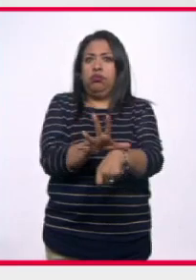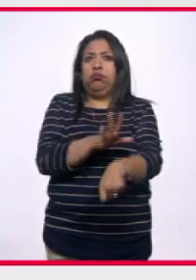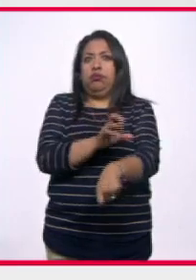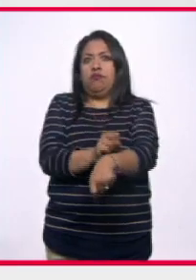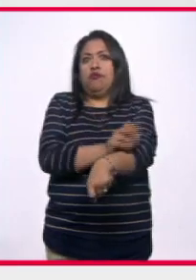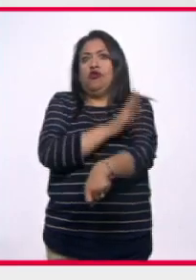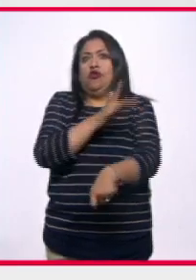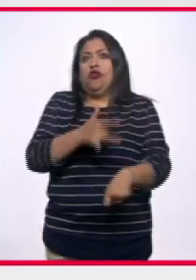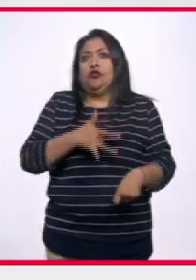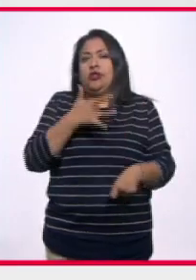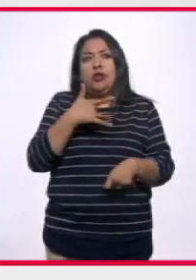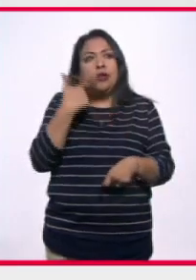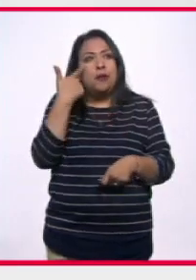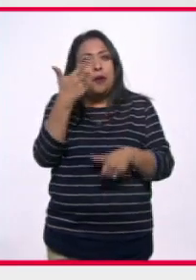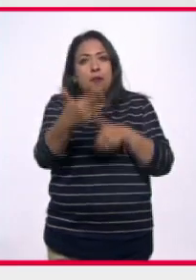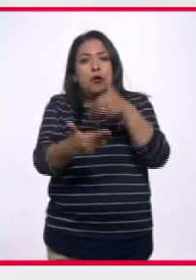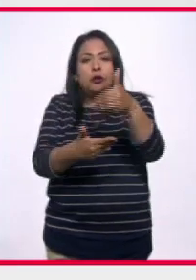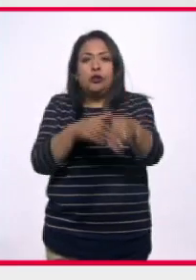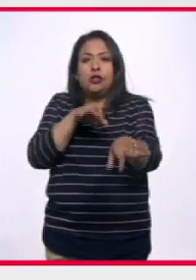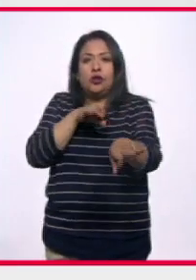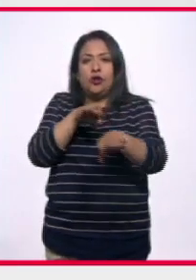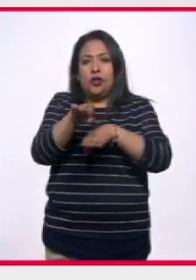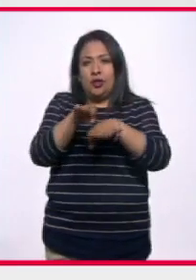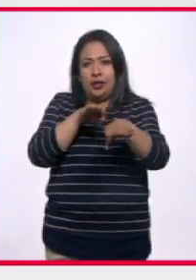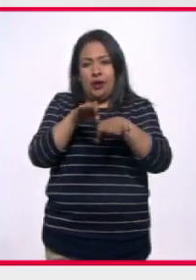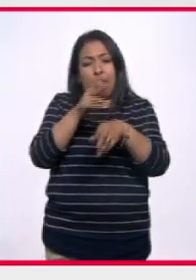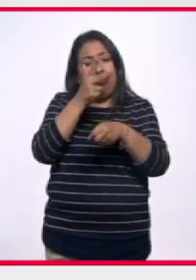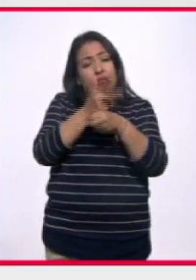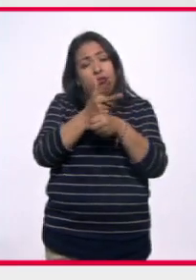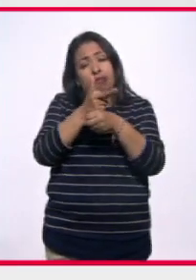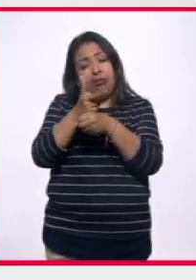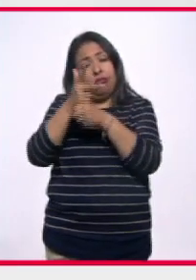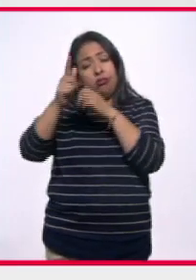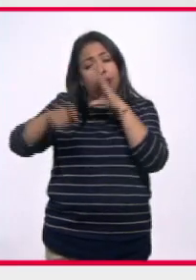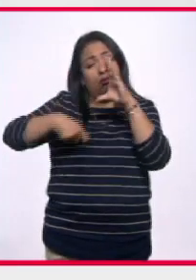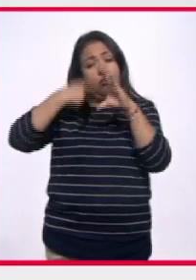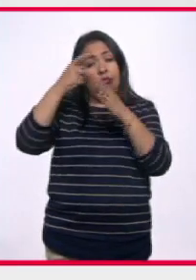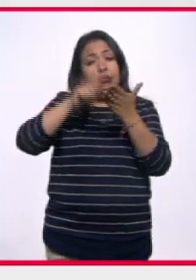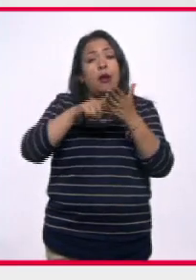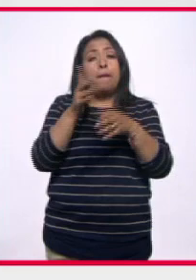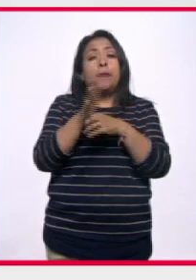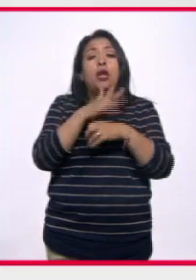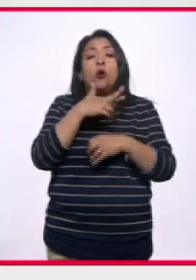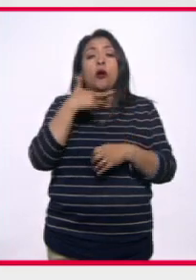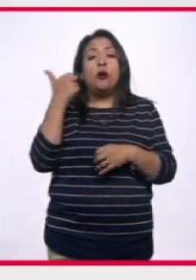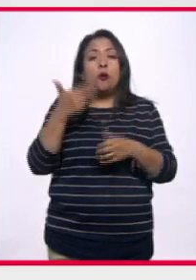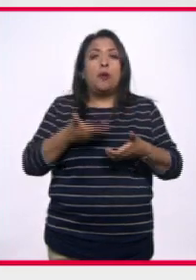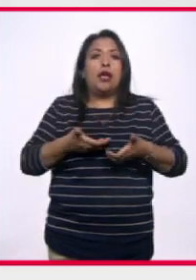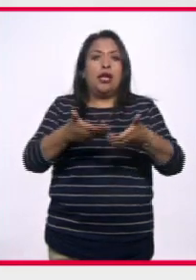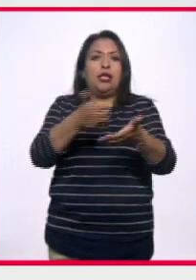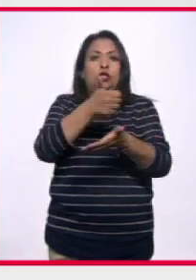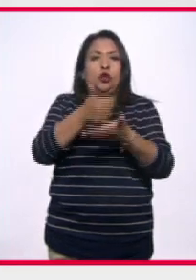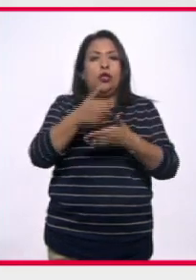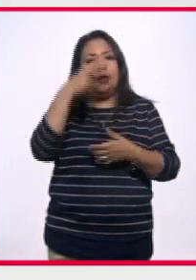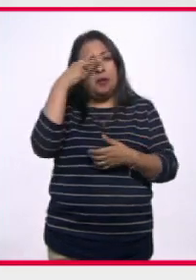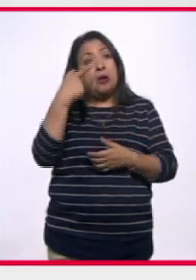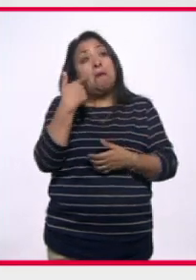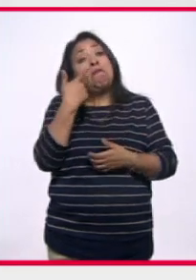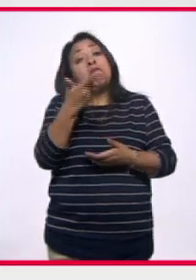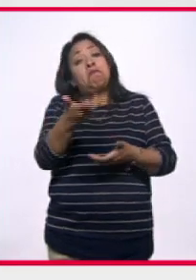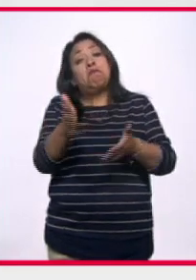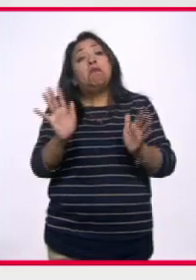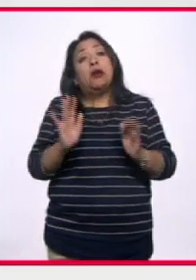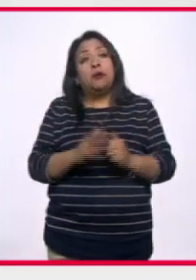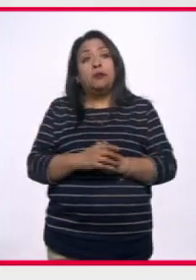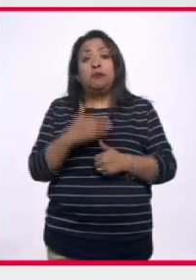ver ese proceso de trabajo que llevó a alfonso cuarón en su película roma en las calles de la ciudad médico ya veremos qué tal supone